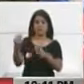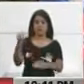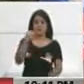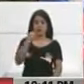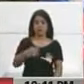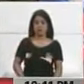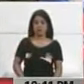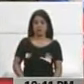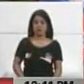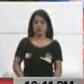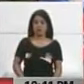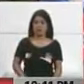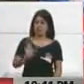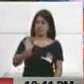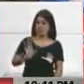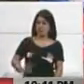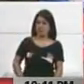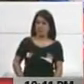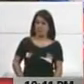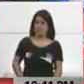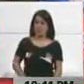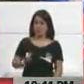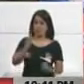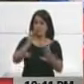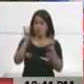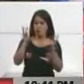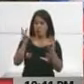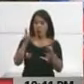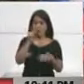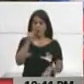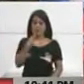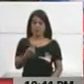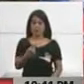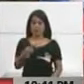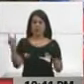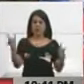¿Ah? ¿Verdad, compadre? En una reunión lo dijo así, ¿cómo se llama?